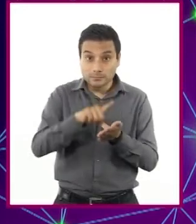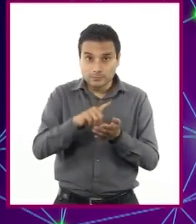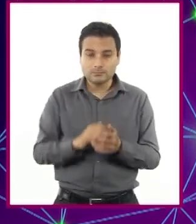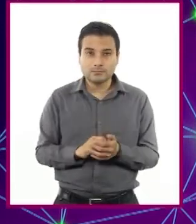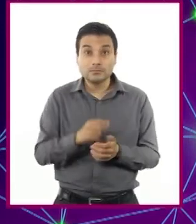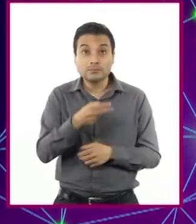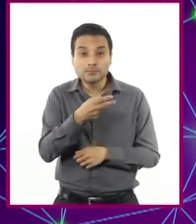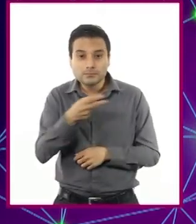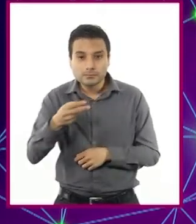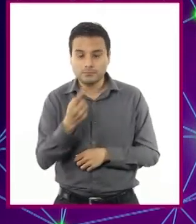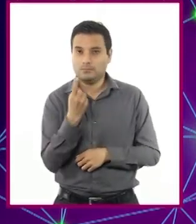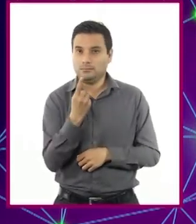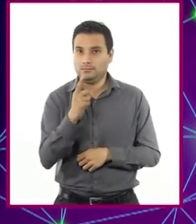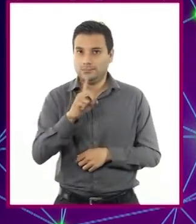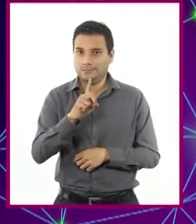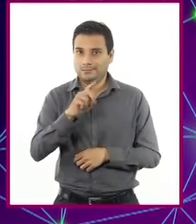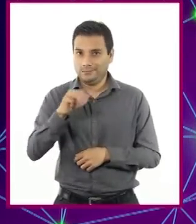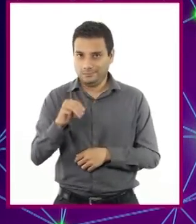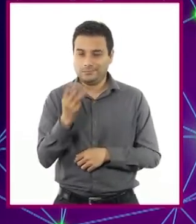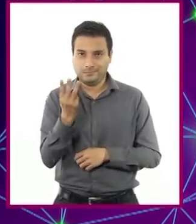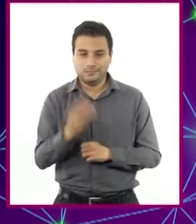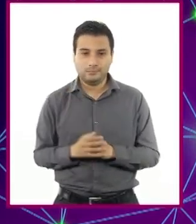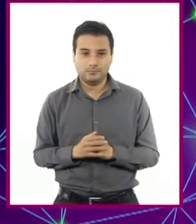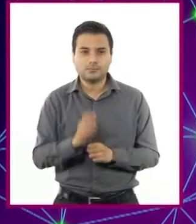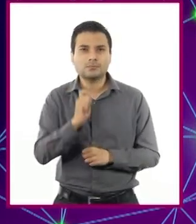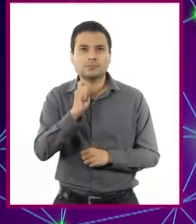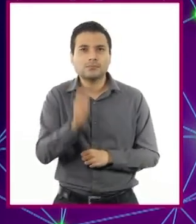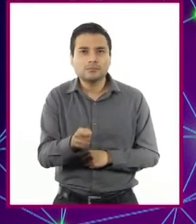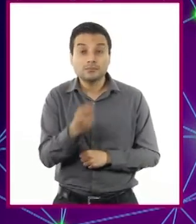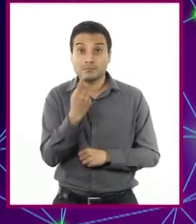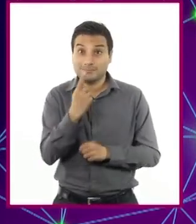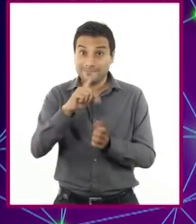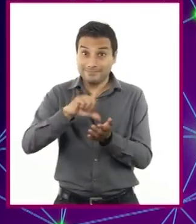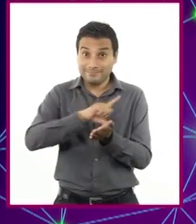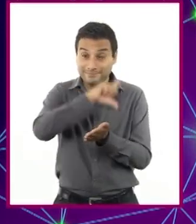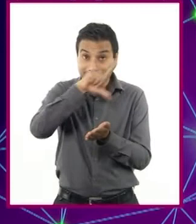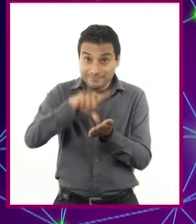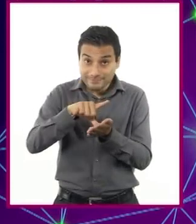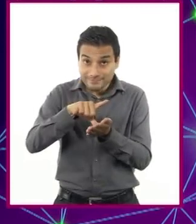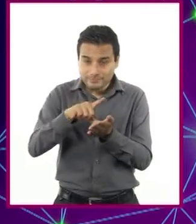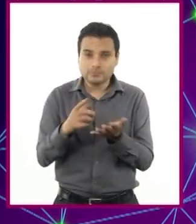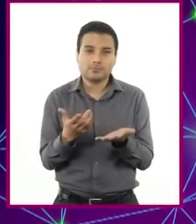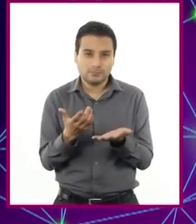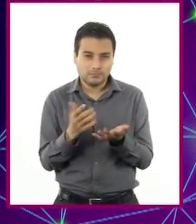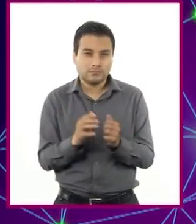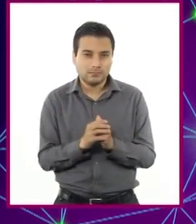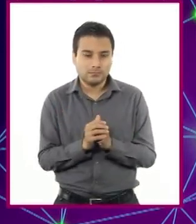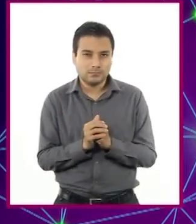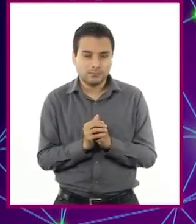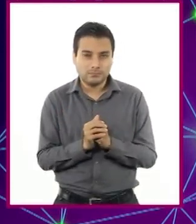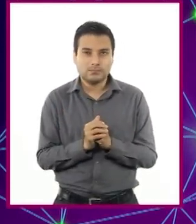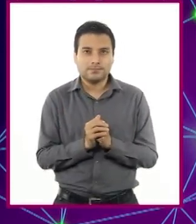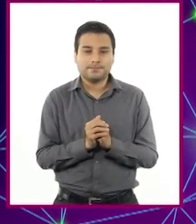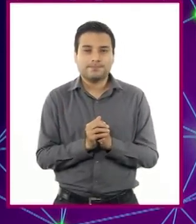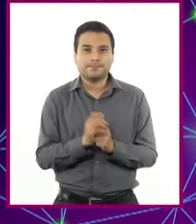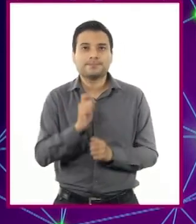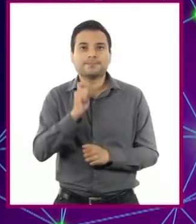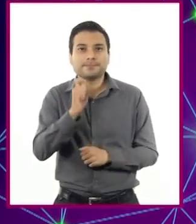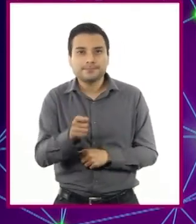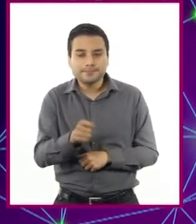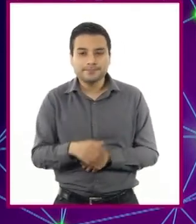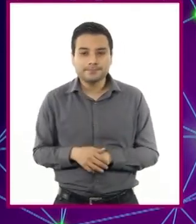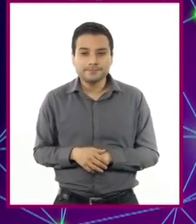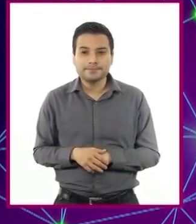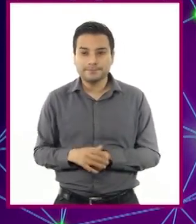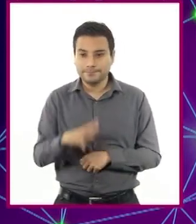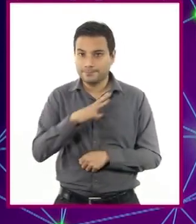cúbico. Esto significa que 1 litro es la capacidad de un recipiente cúbico, cuyas aristas miden 1